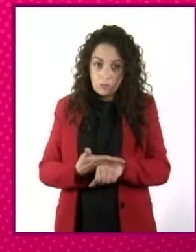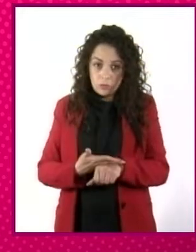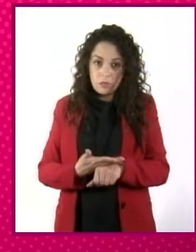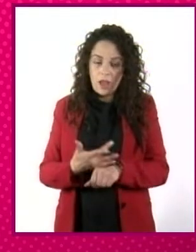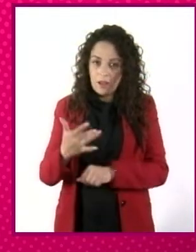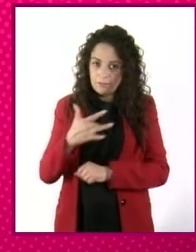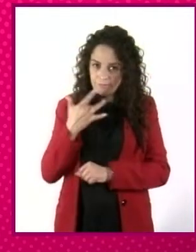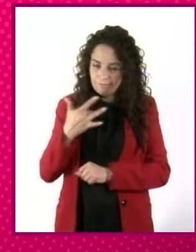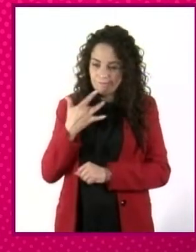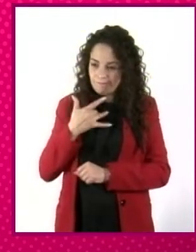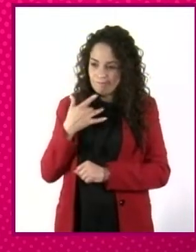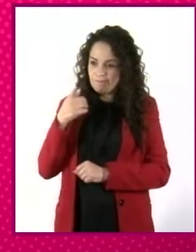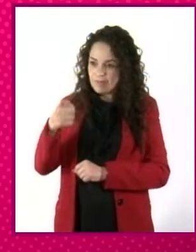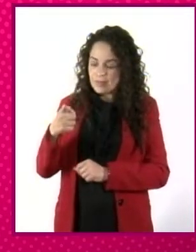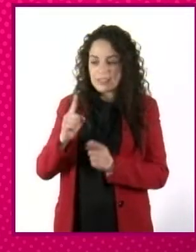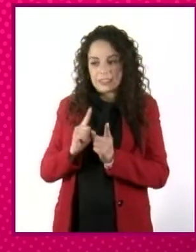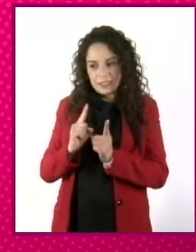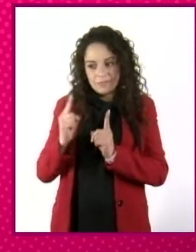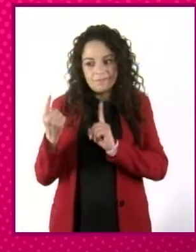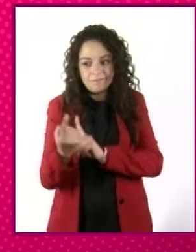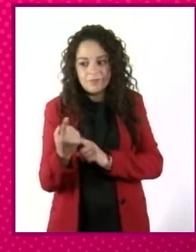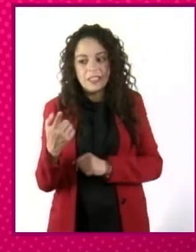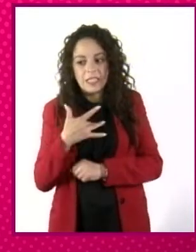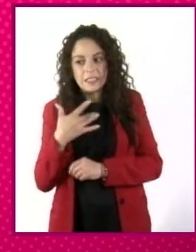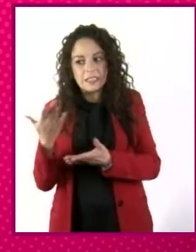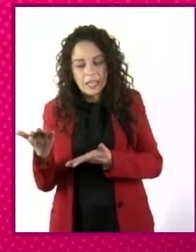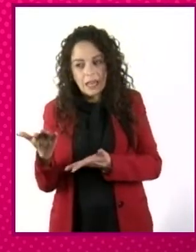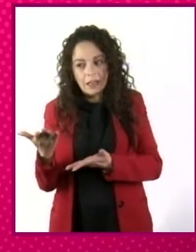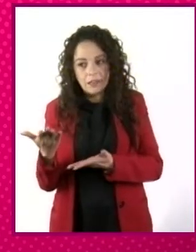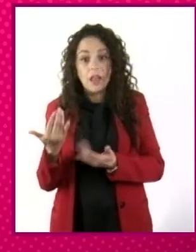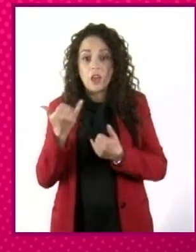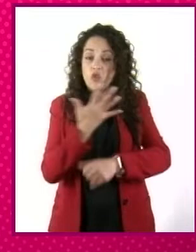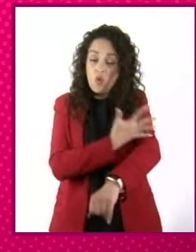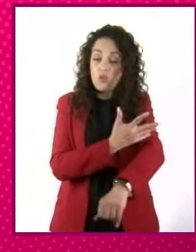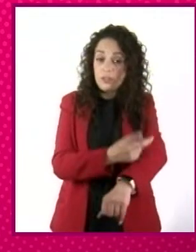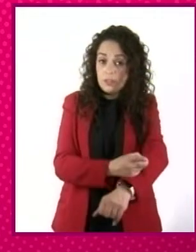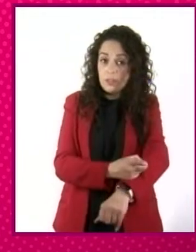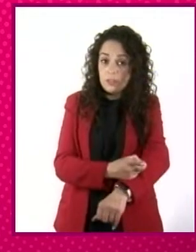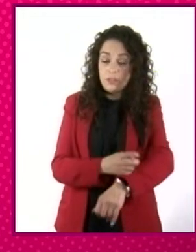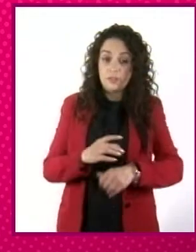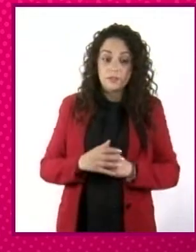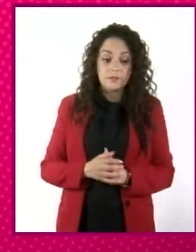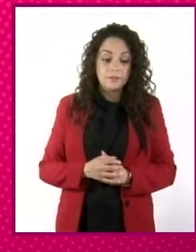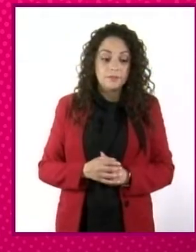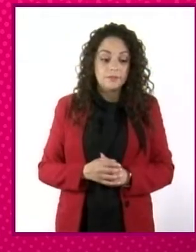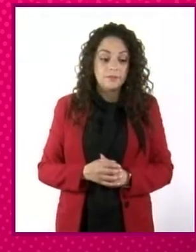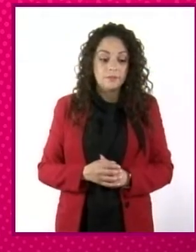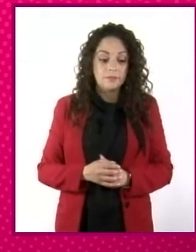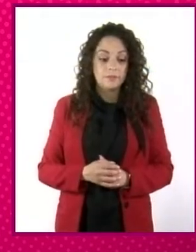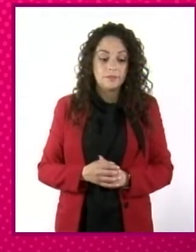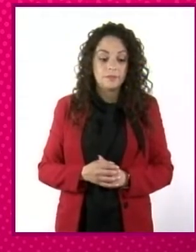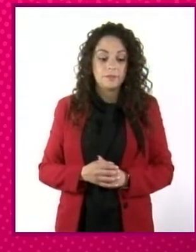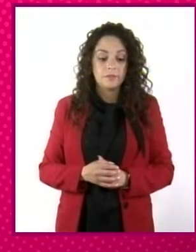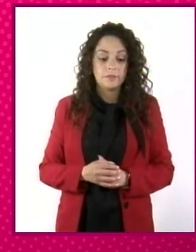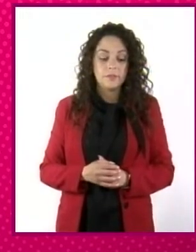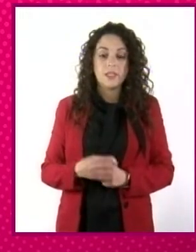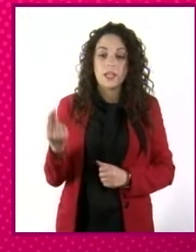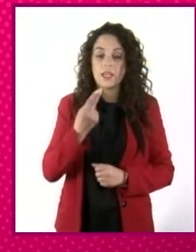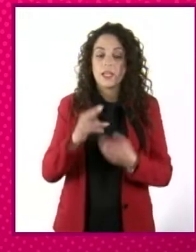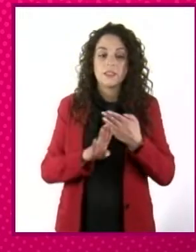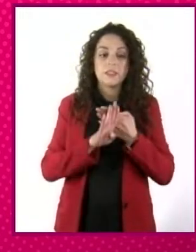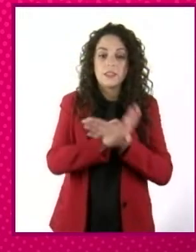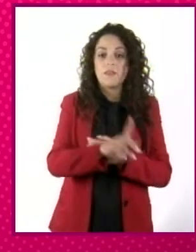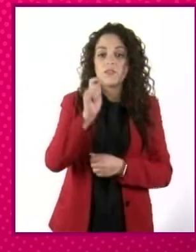empática, transparente con las personas con las cuales yo me vinculo, y tiene que ver con el buscar evitar